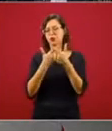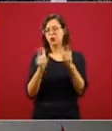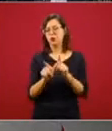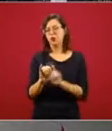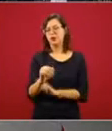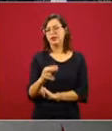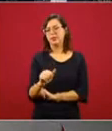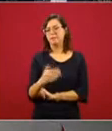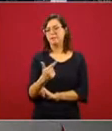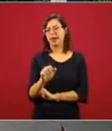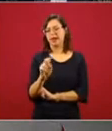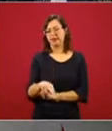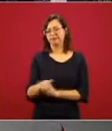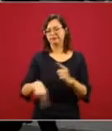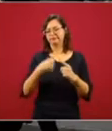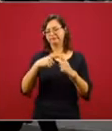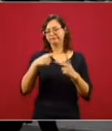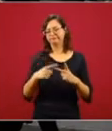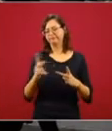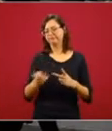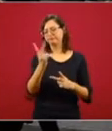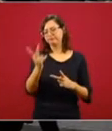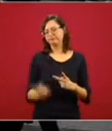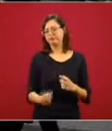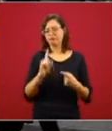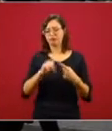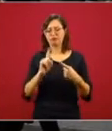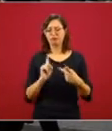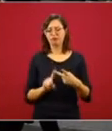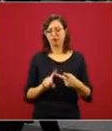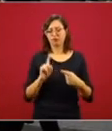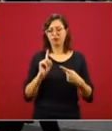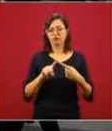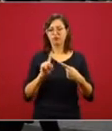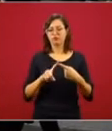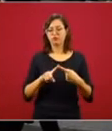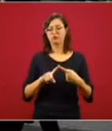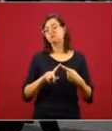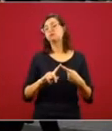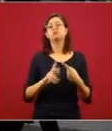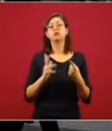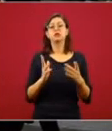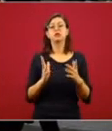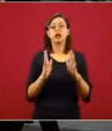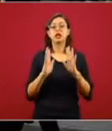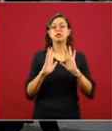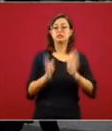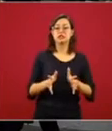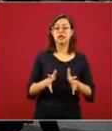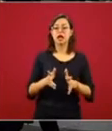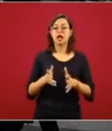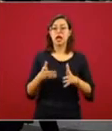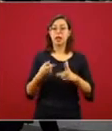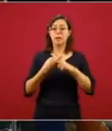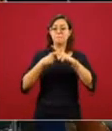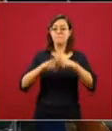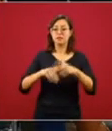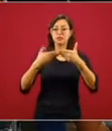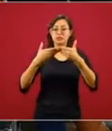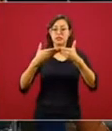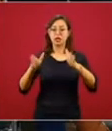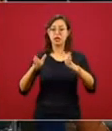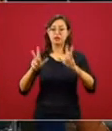Dos temas, uno el que tiene que ver con la reapertura ya de algunas pruebas en centrales eléctricas,